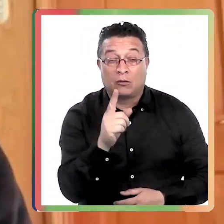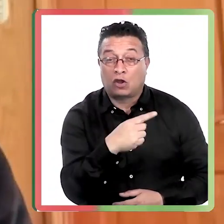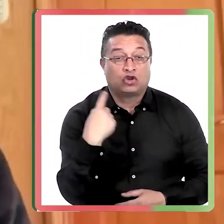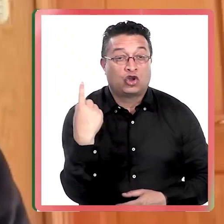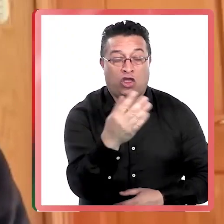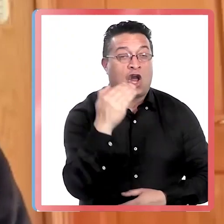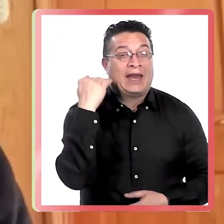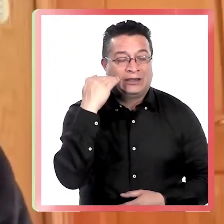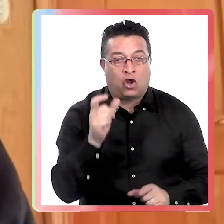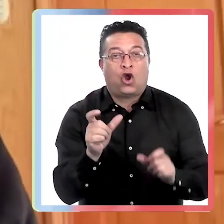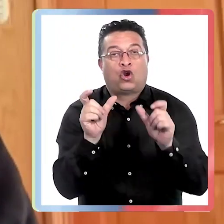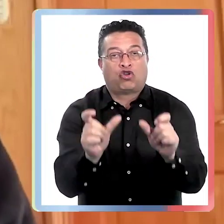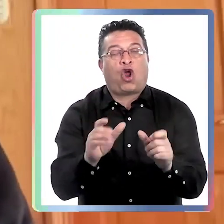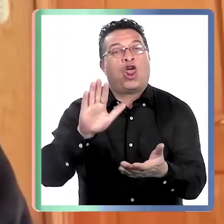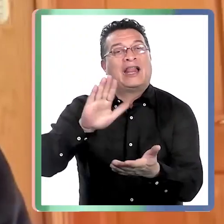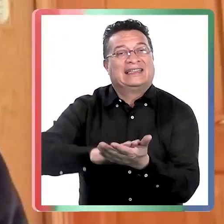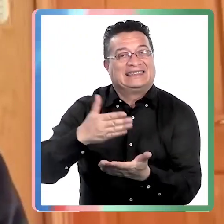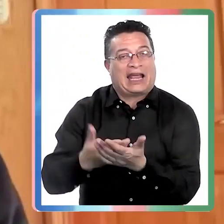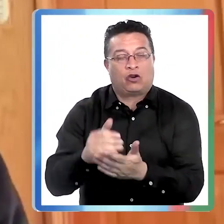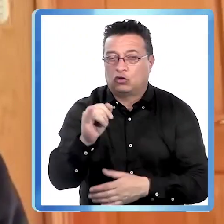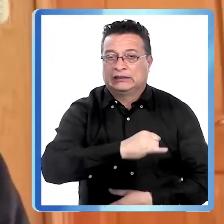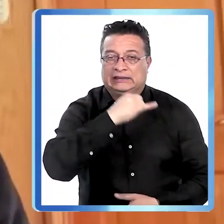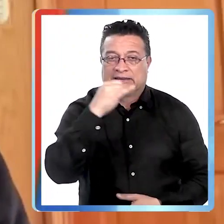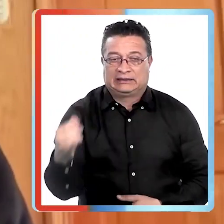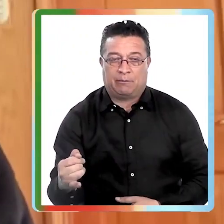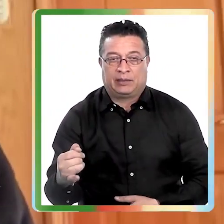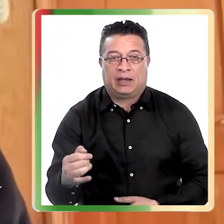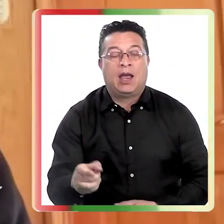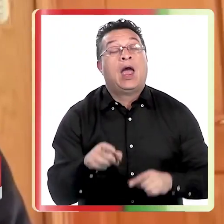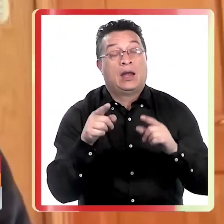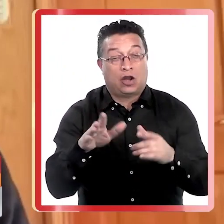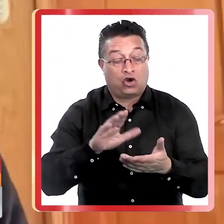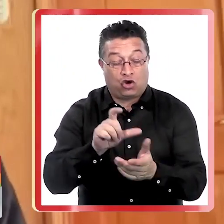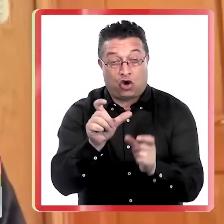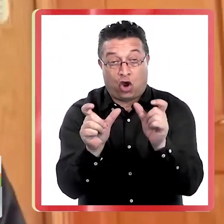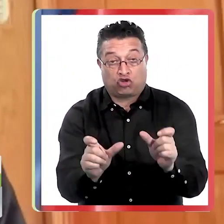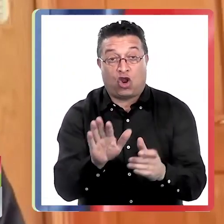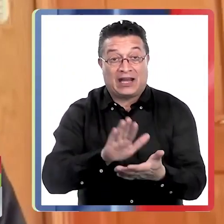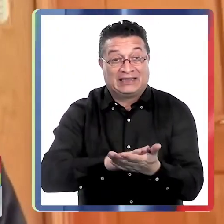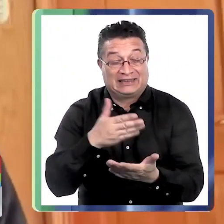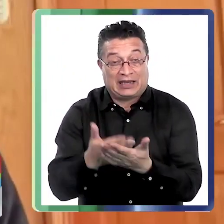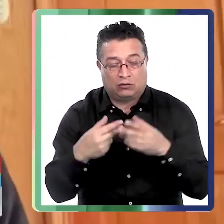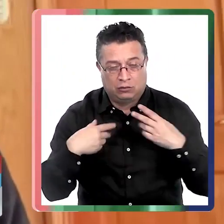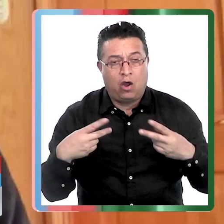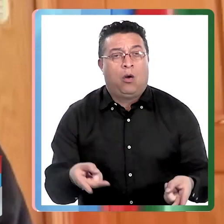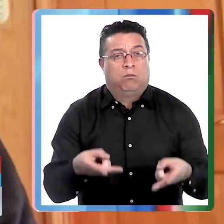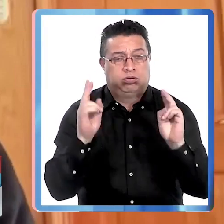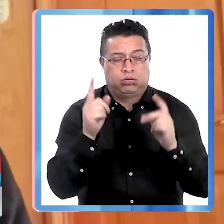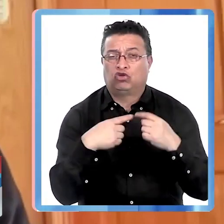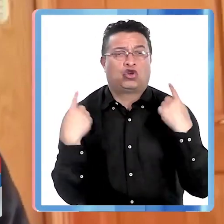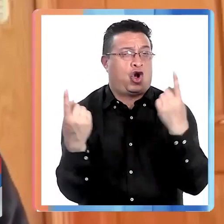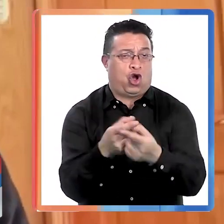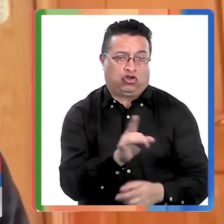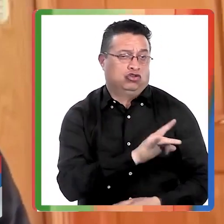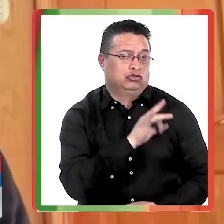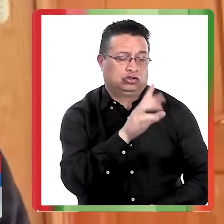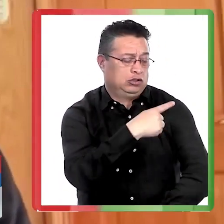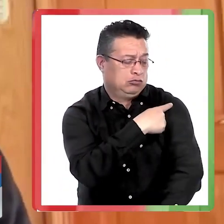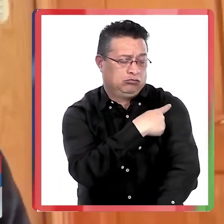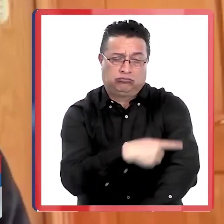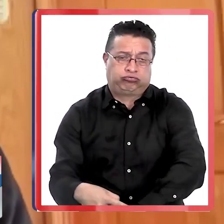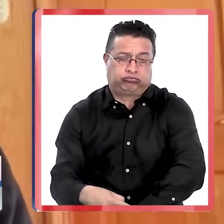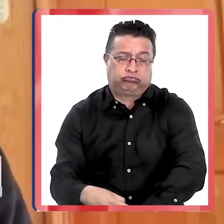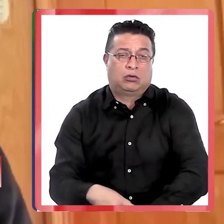Lo ideal es que todos los niños vayan a su control sano, desde siempre. Los controles sanos están disponibles para todos los